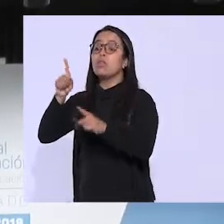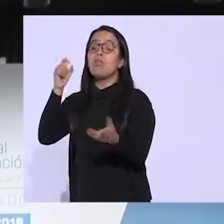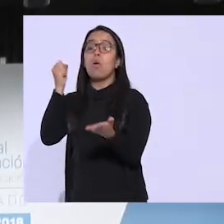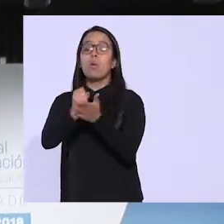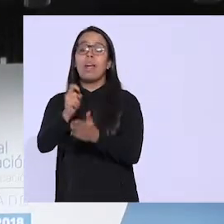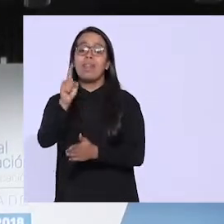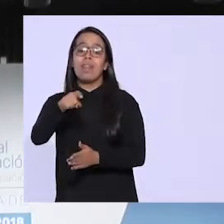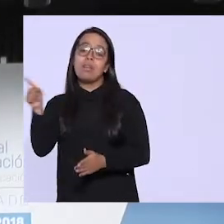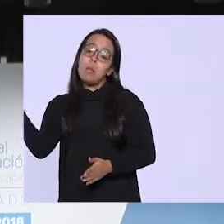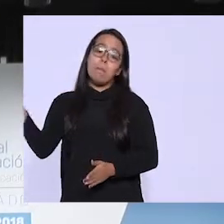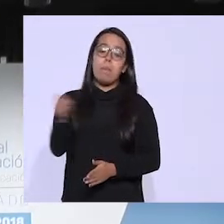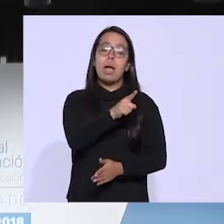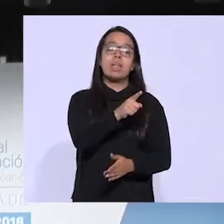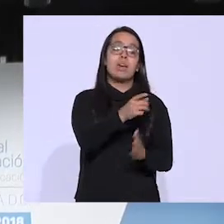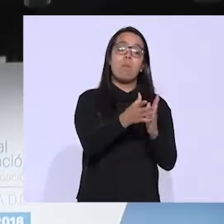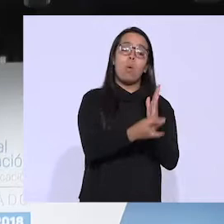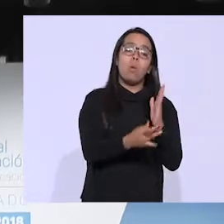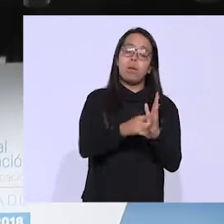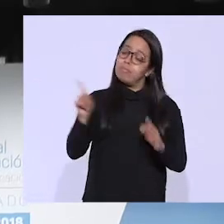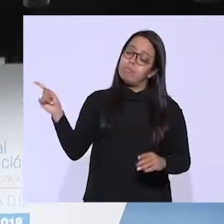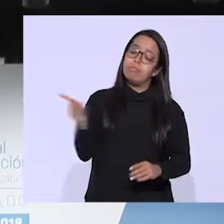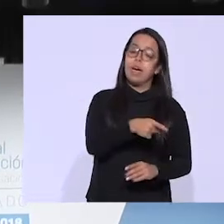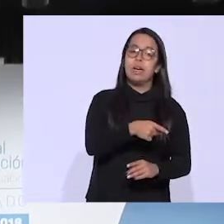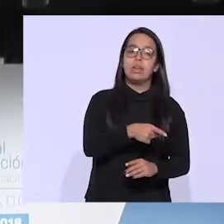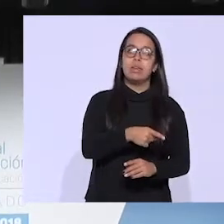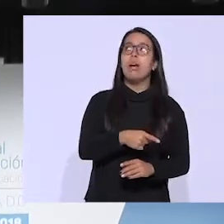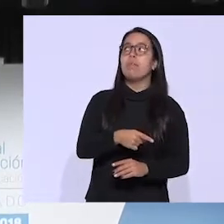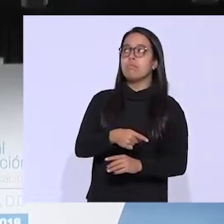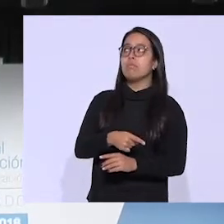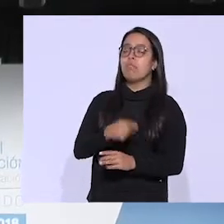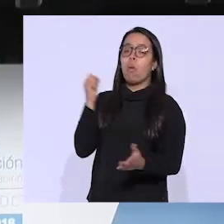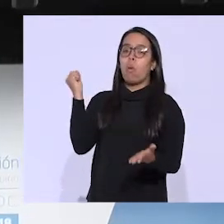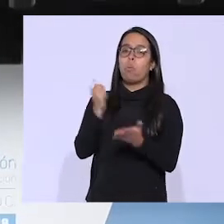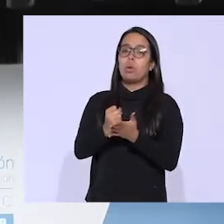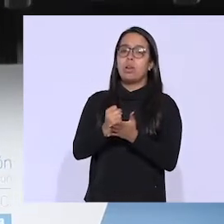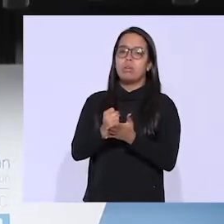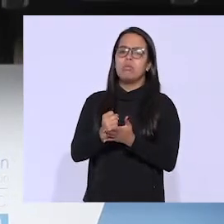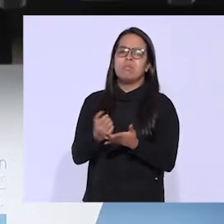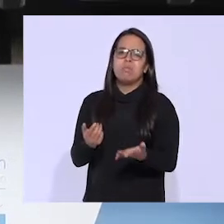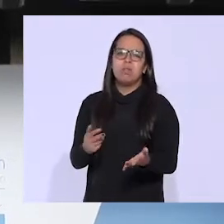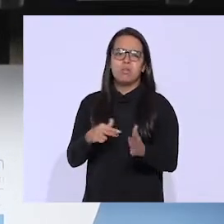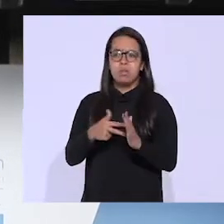centros desfavorecidos. No quiere decir que el profesor